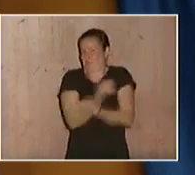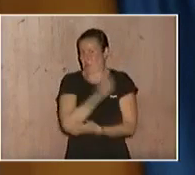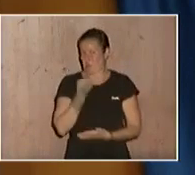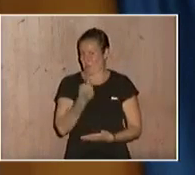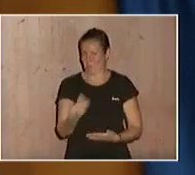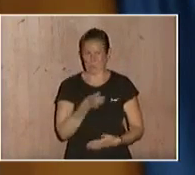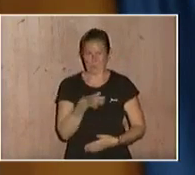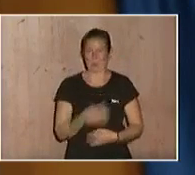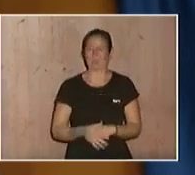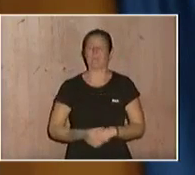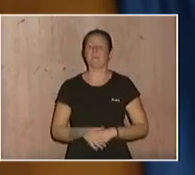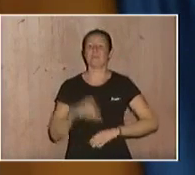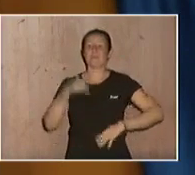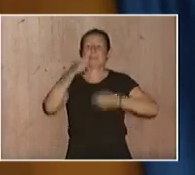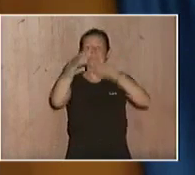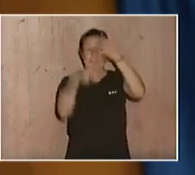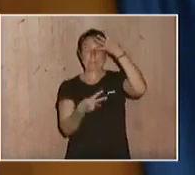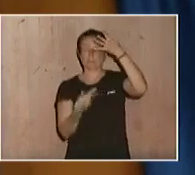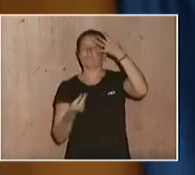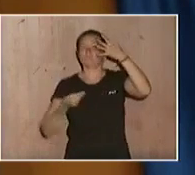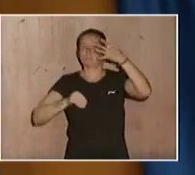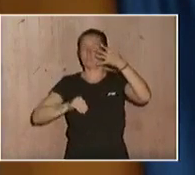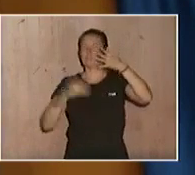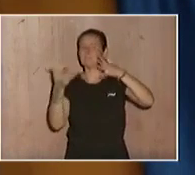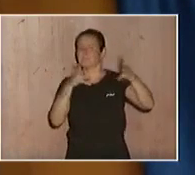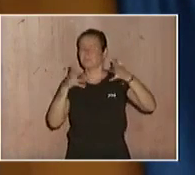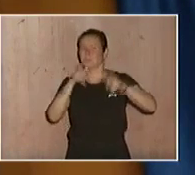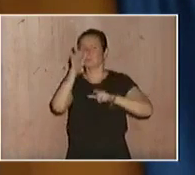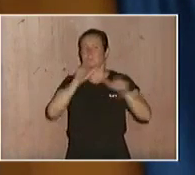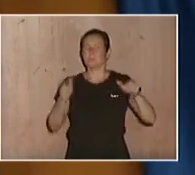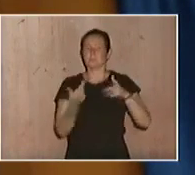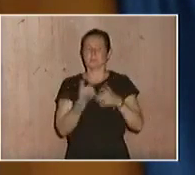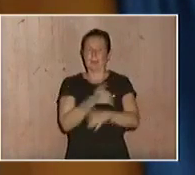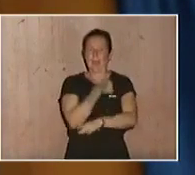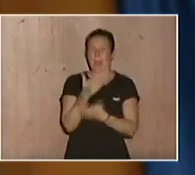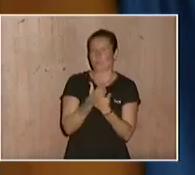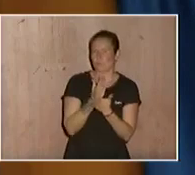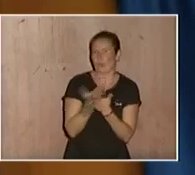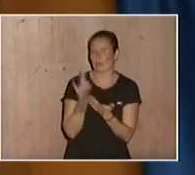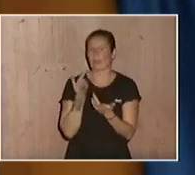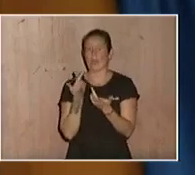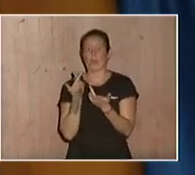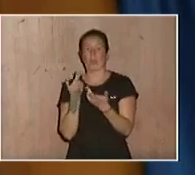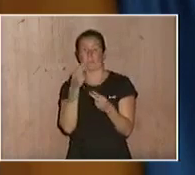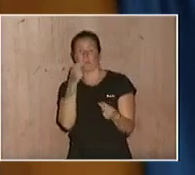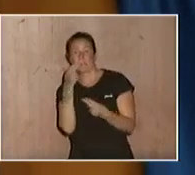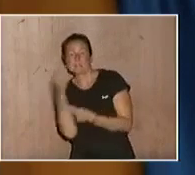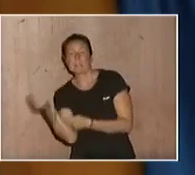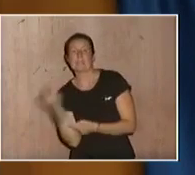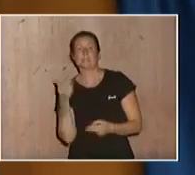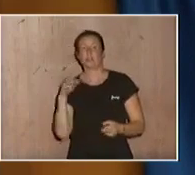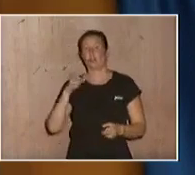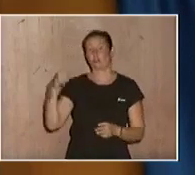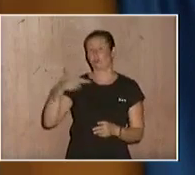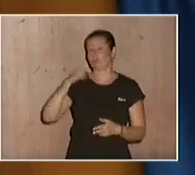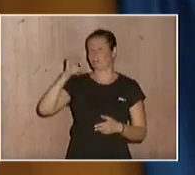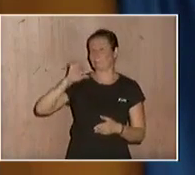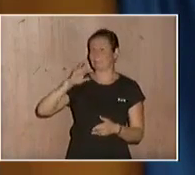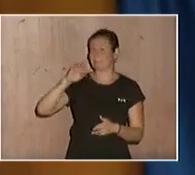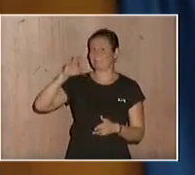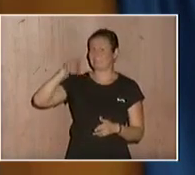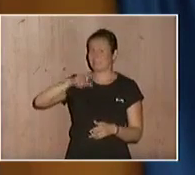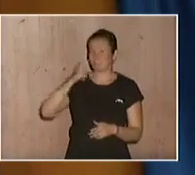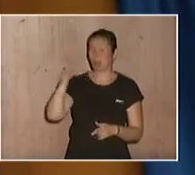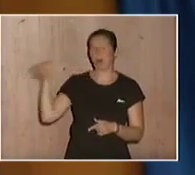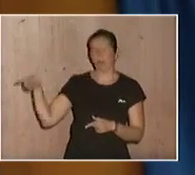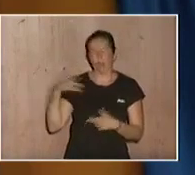lista hay que añadir un número similar de estudiantes visitantes que han pasado por Rochester y a los que William ha guiado en